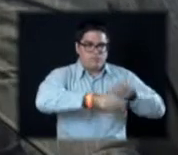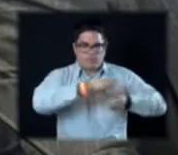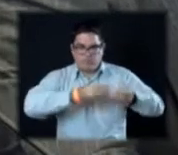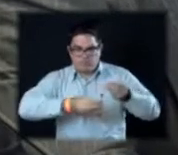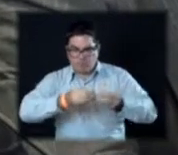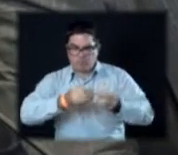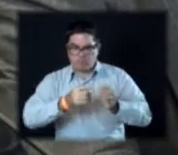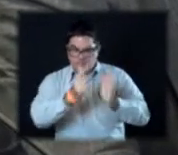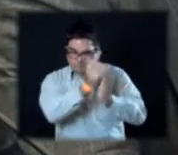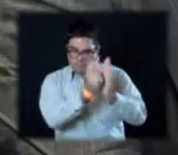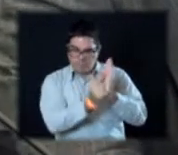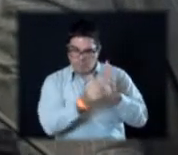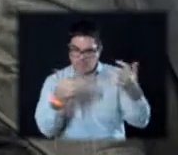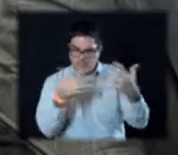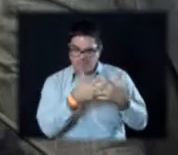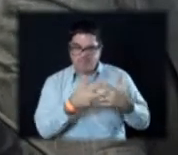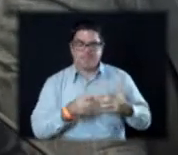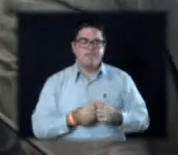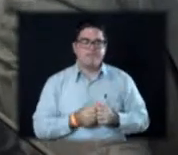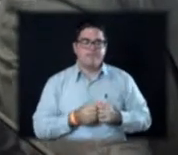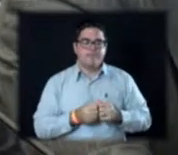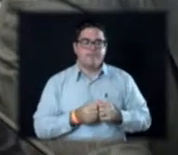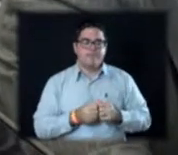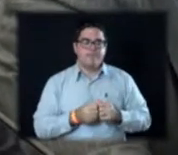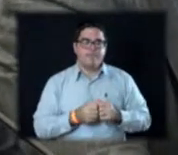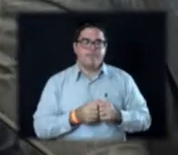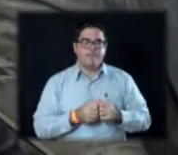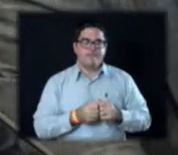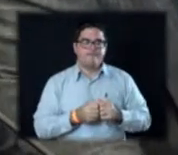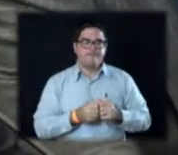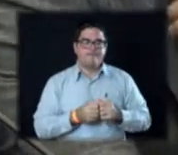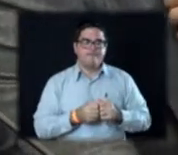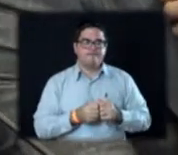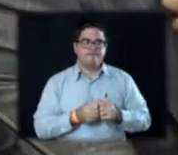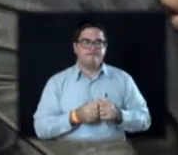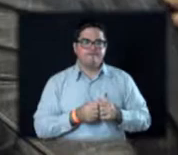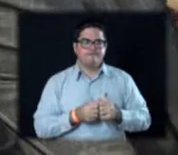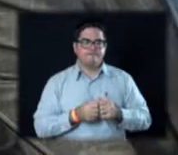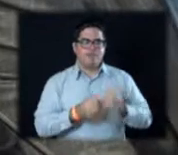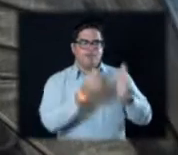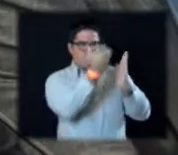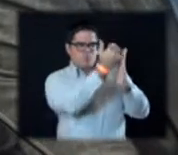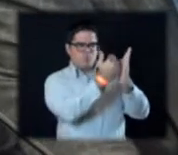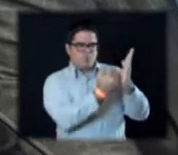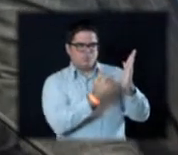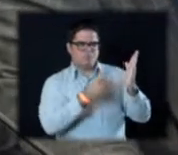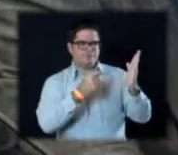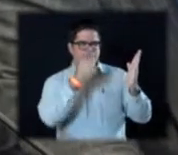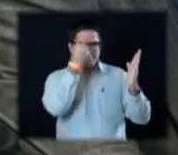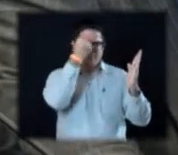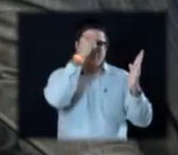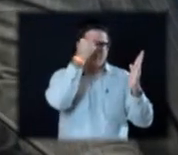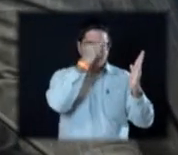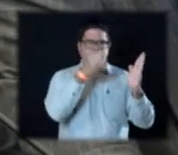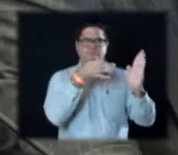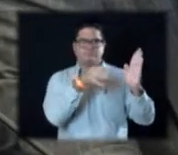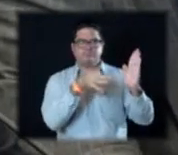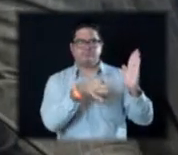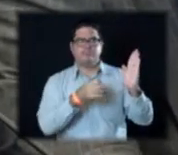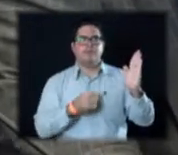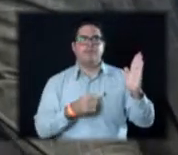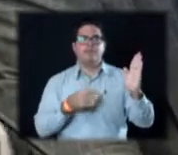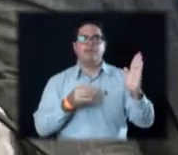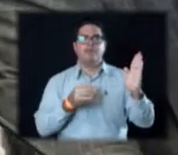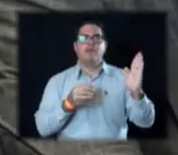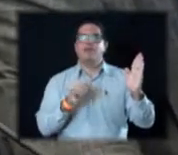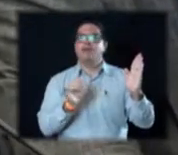las restricciones normativas, los fondos, la suficiencia de las necesidades operacionales incluidas en cada